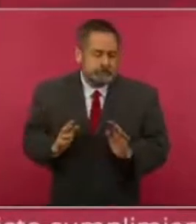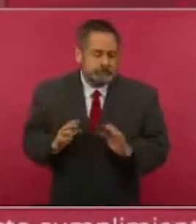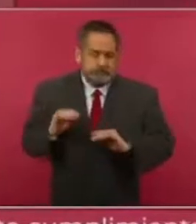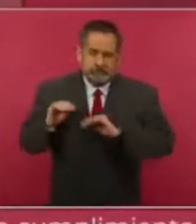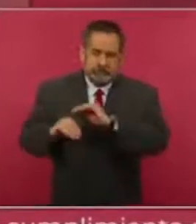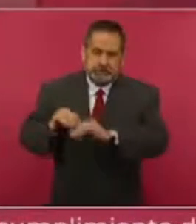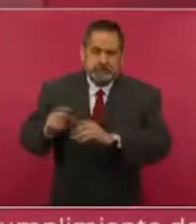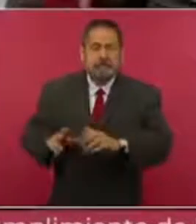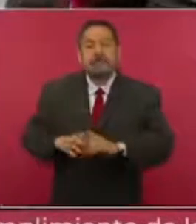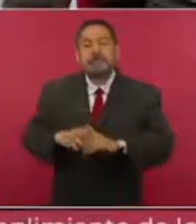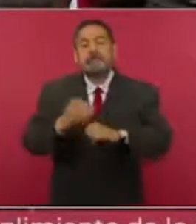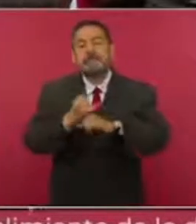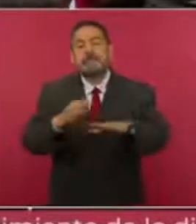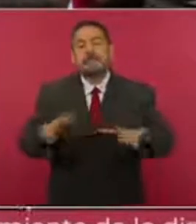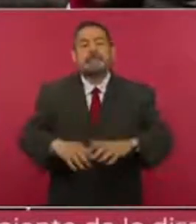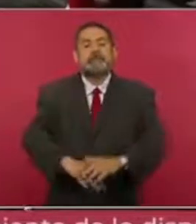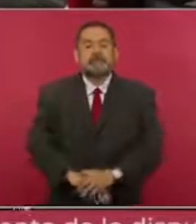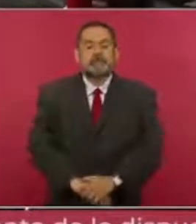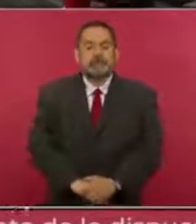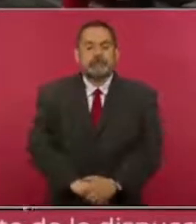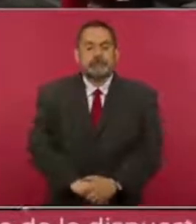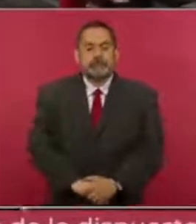queríamos informarles.